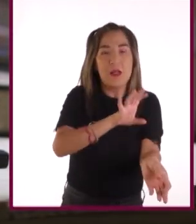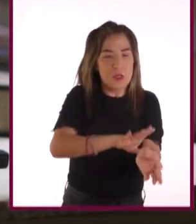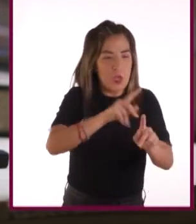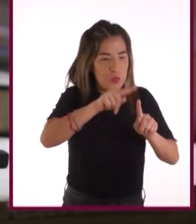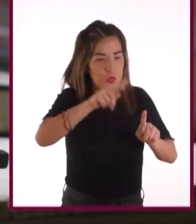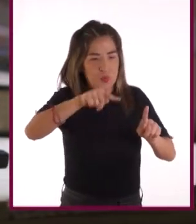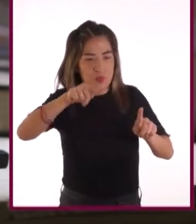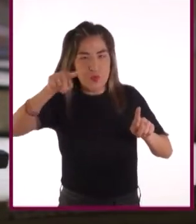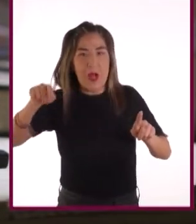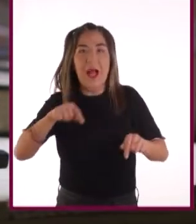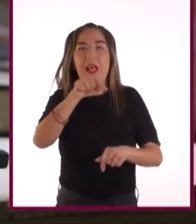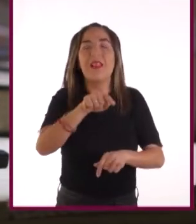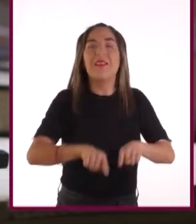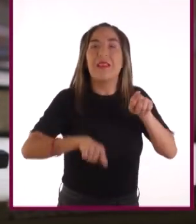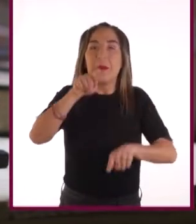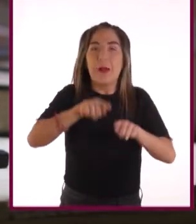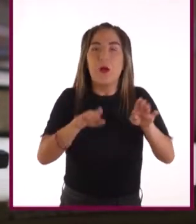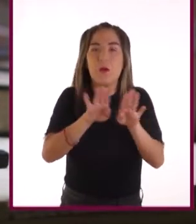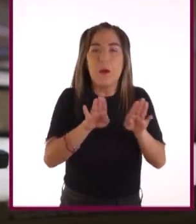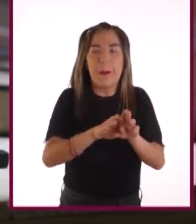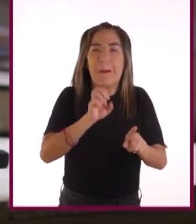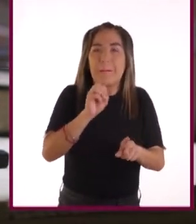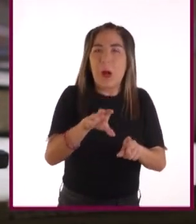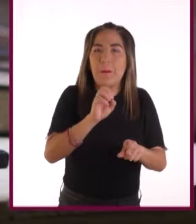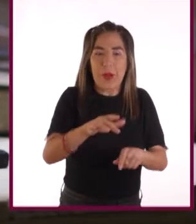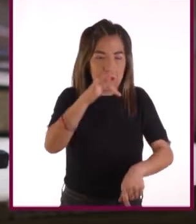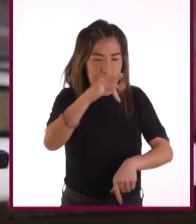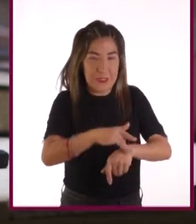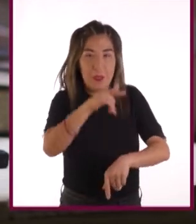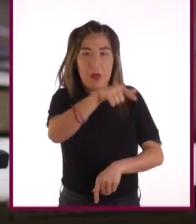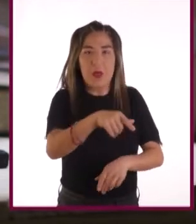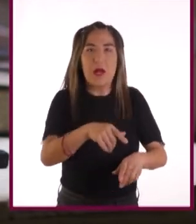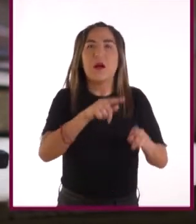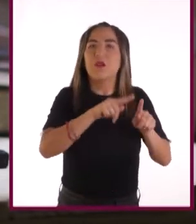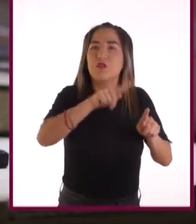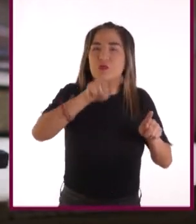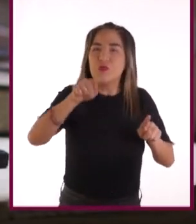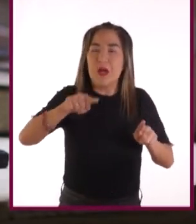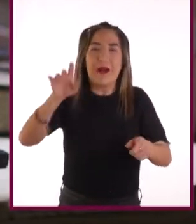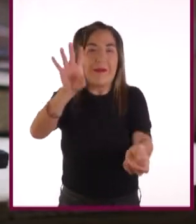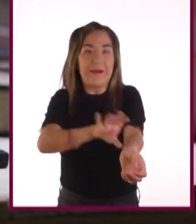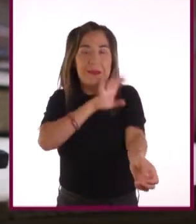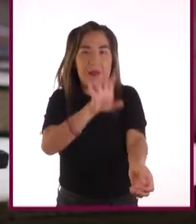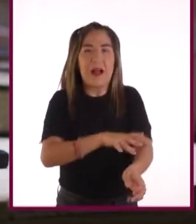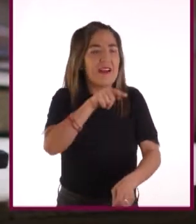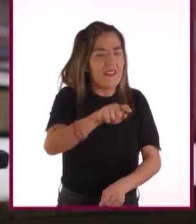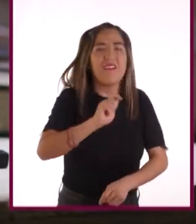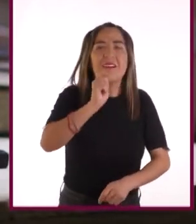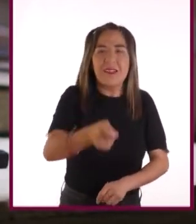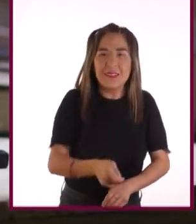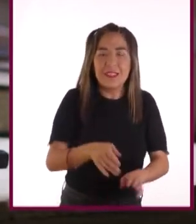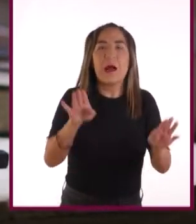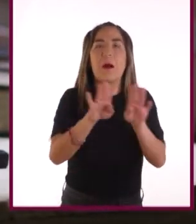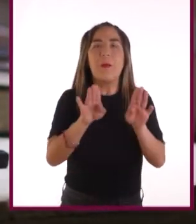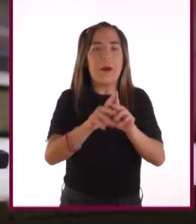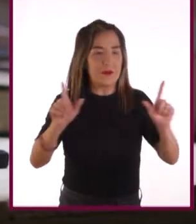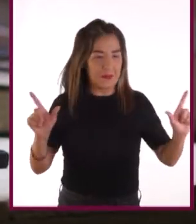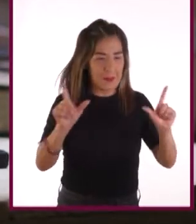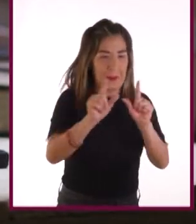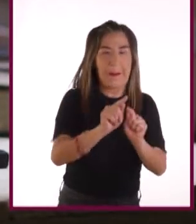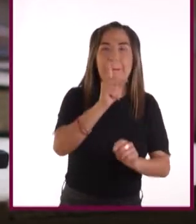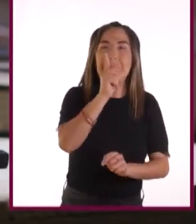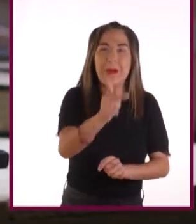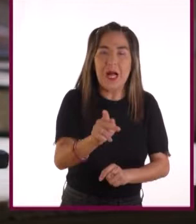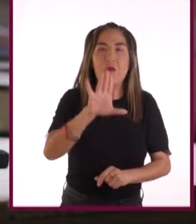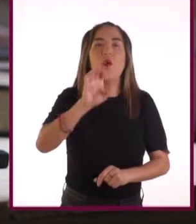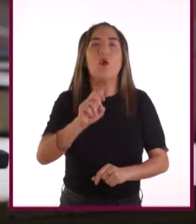eléctricas. Entonces, dependiendo de la duración del pulso, del contacto de la señal eléctrica, pues quería decir una cierta frase,